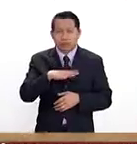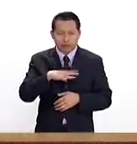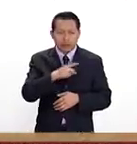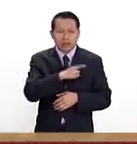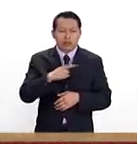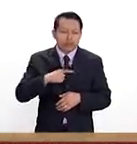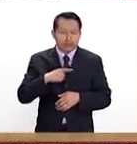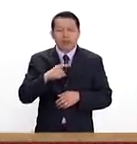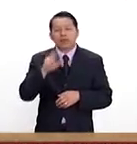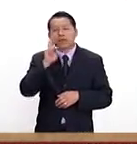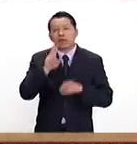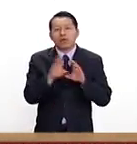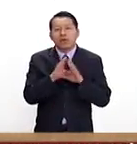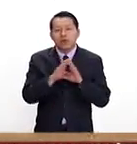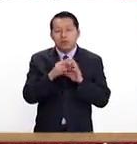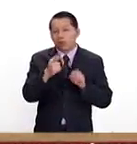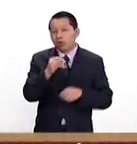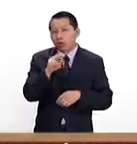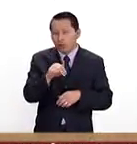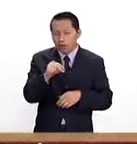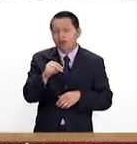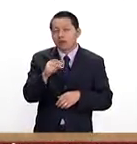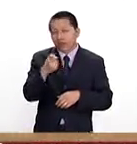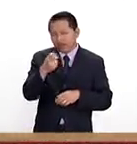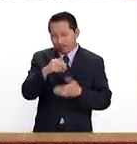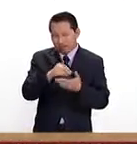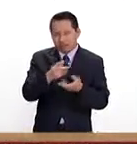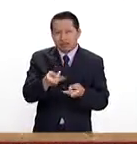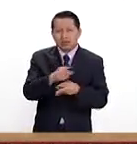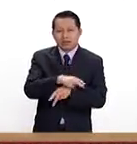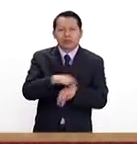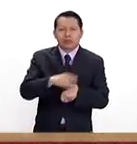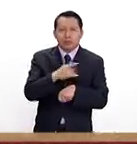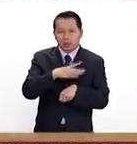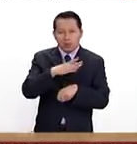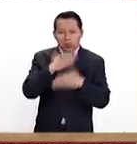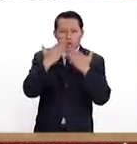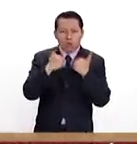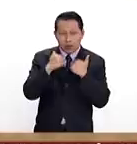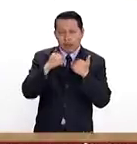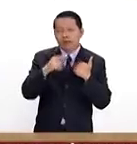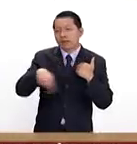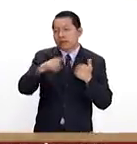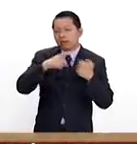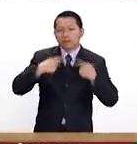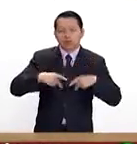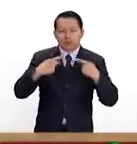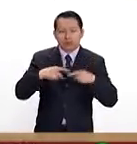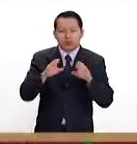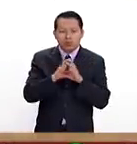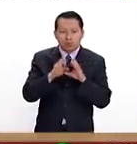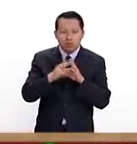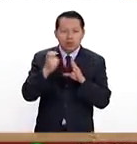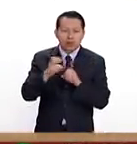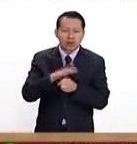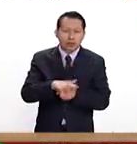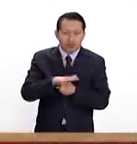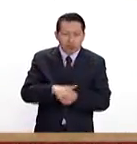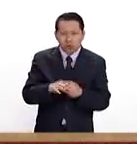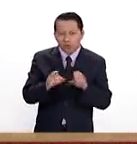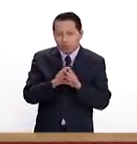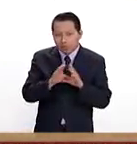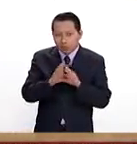interesante porque es una especie de going public a la inversa, dado que no tienes a la opinión pública, va a ser el mecanismo de presión.